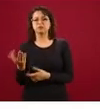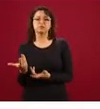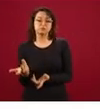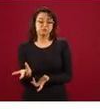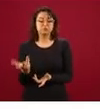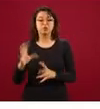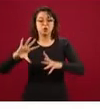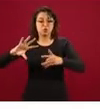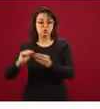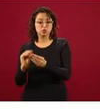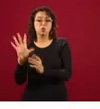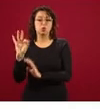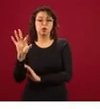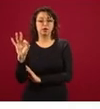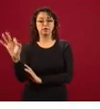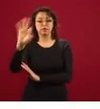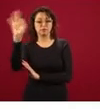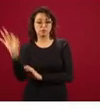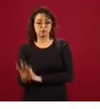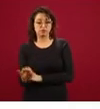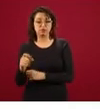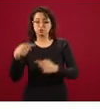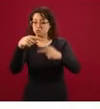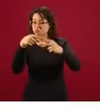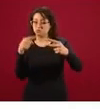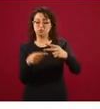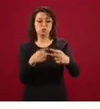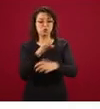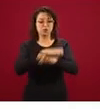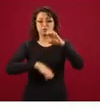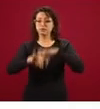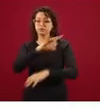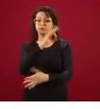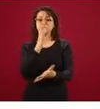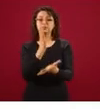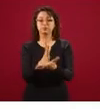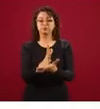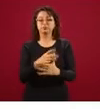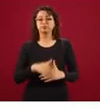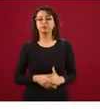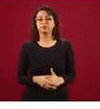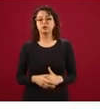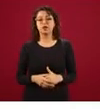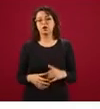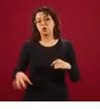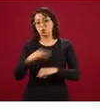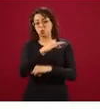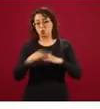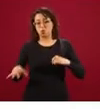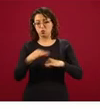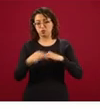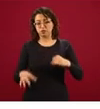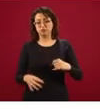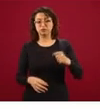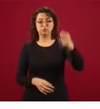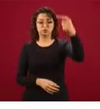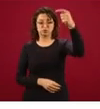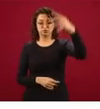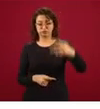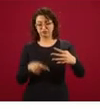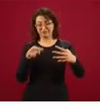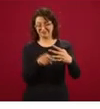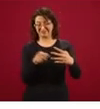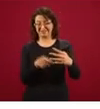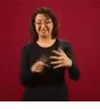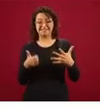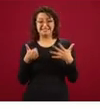20%, en conjunto 40% del mercado, y en el último renglón se ve el conjunto de otros seis distribuidores